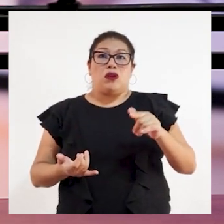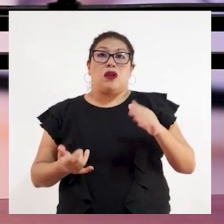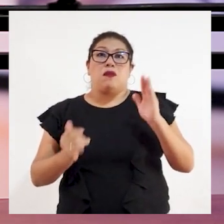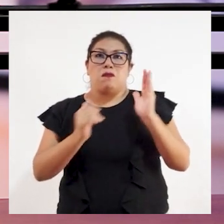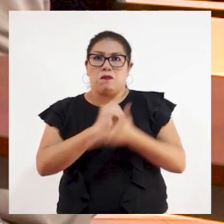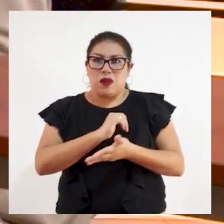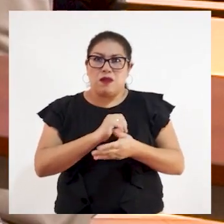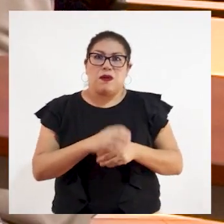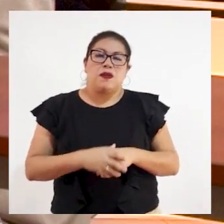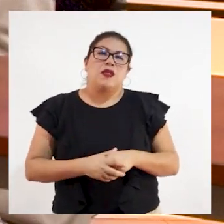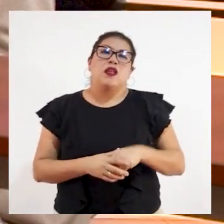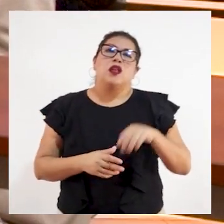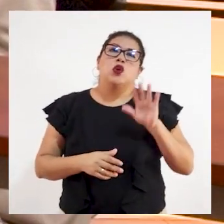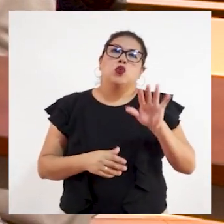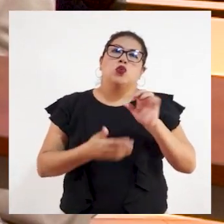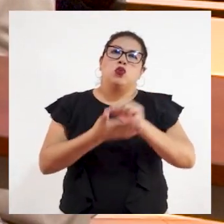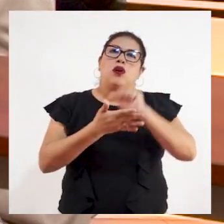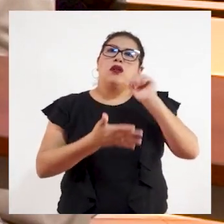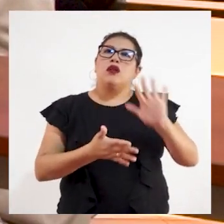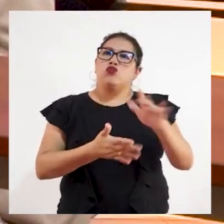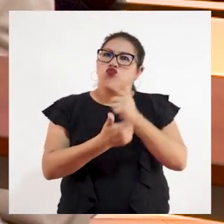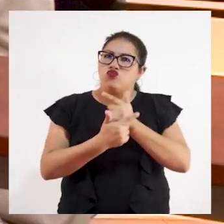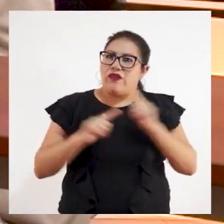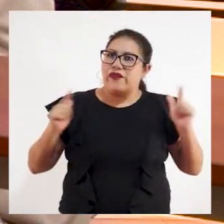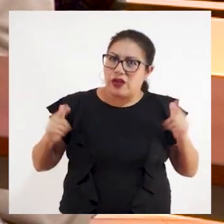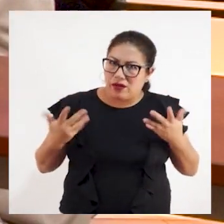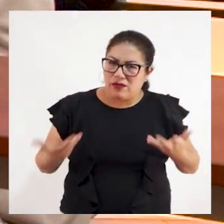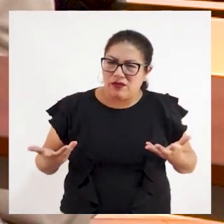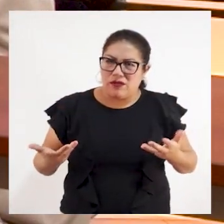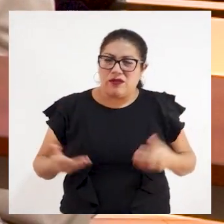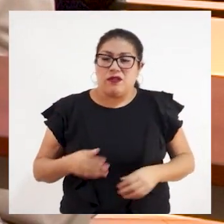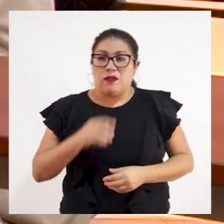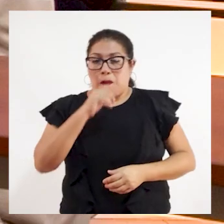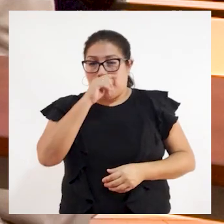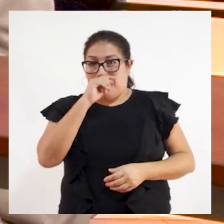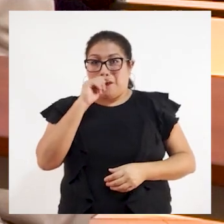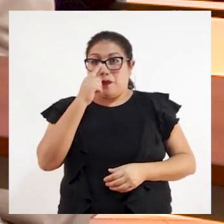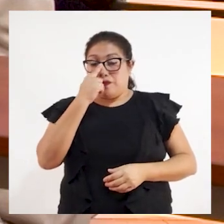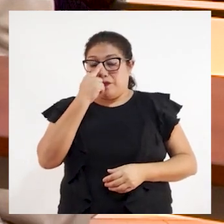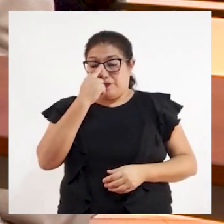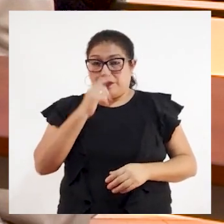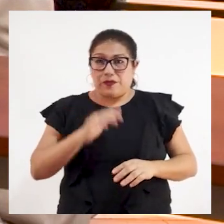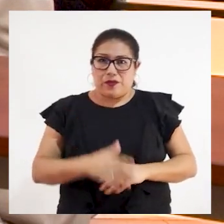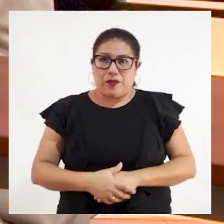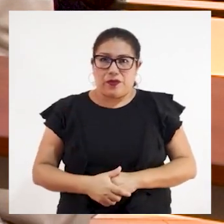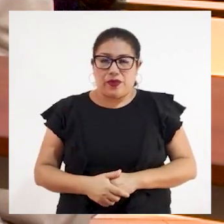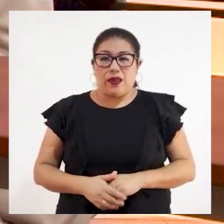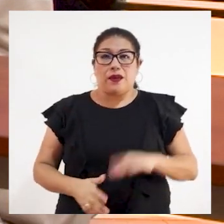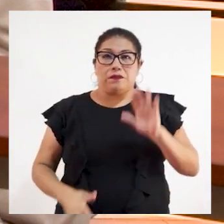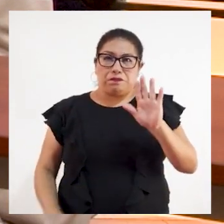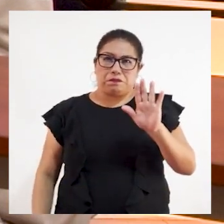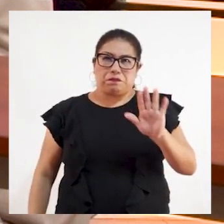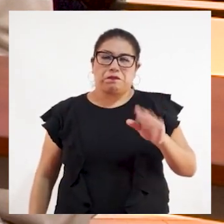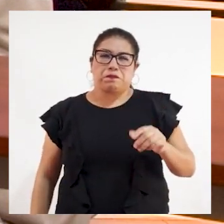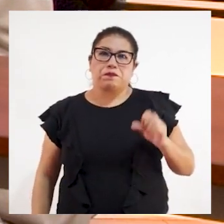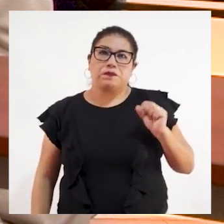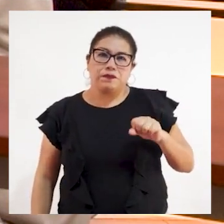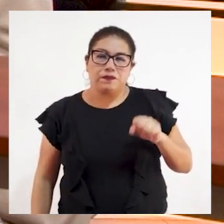o no, doctora? Sí, de repente, para encerrar la frase que usted mencionaba, yo